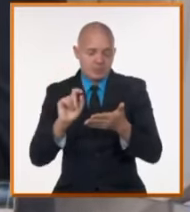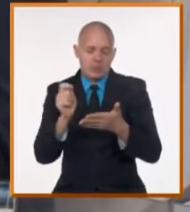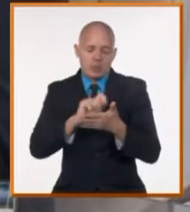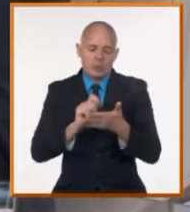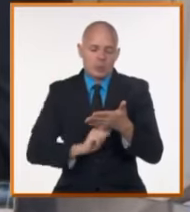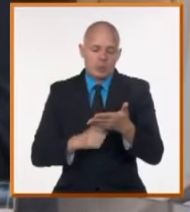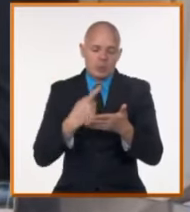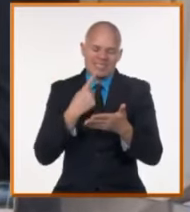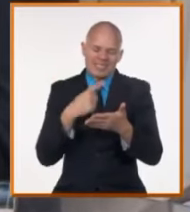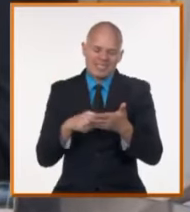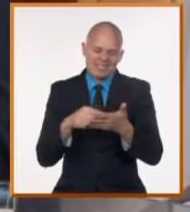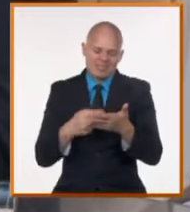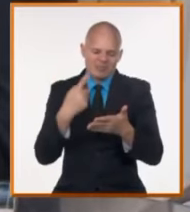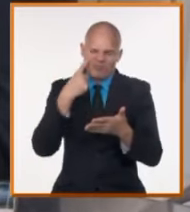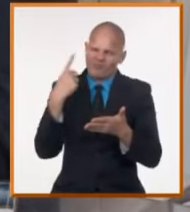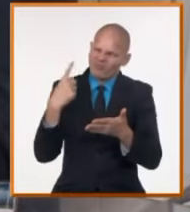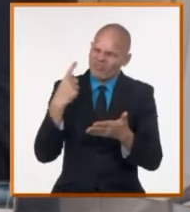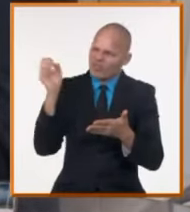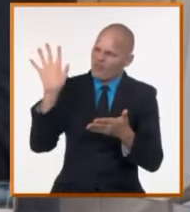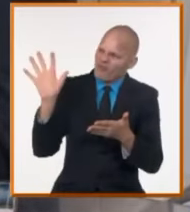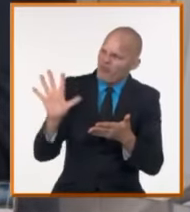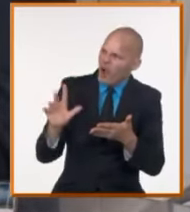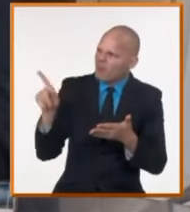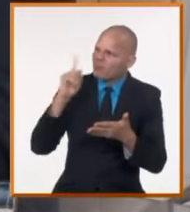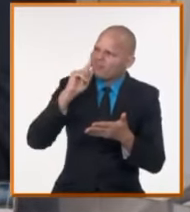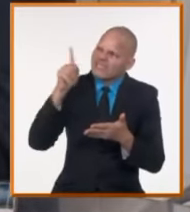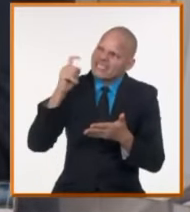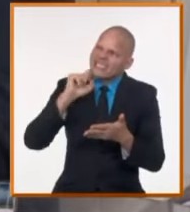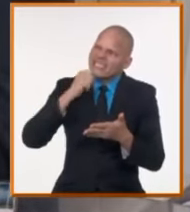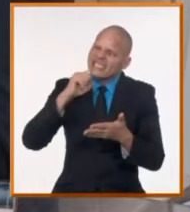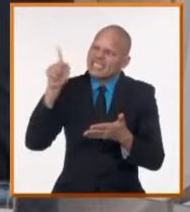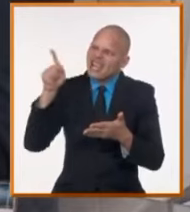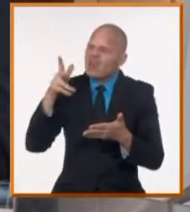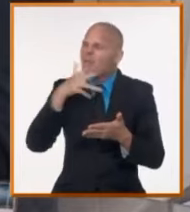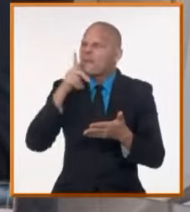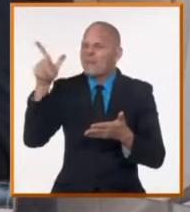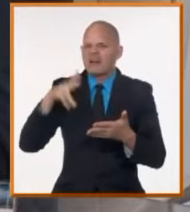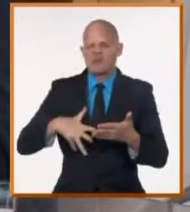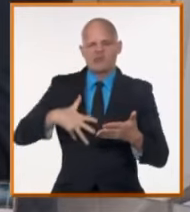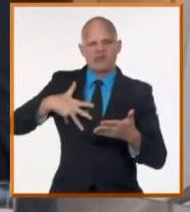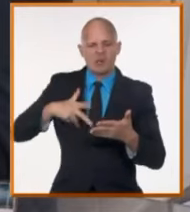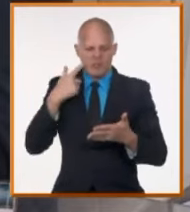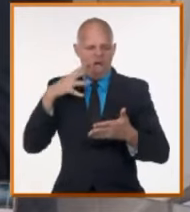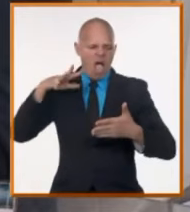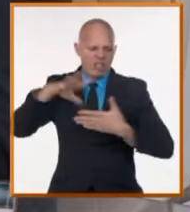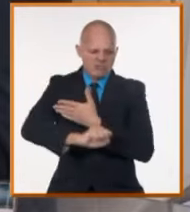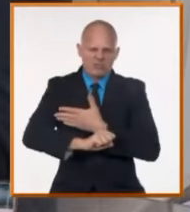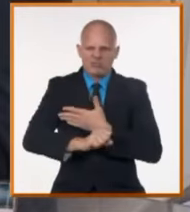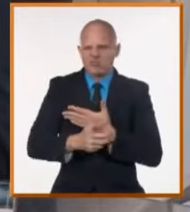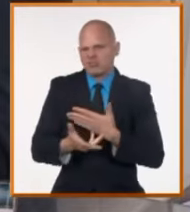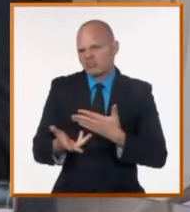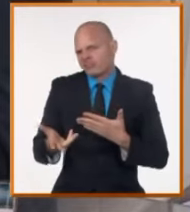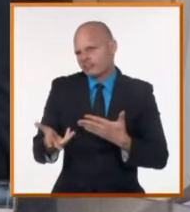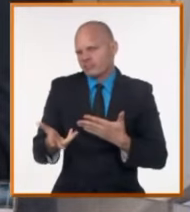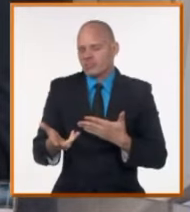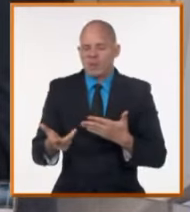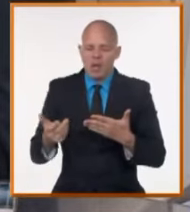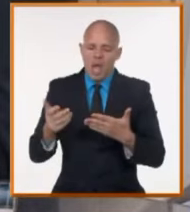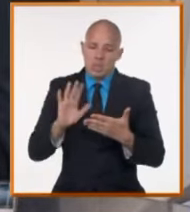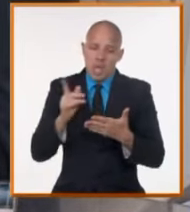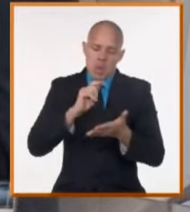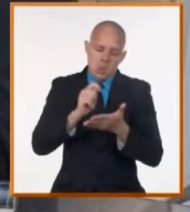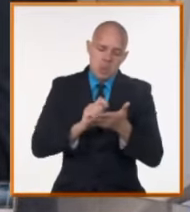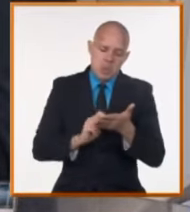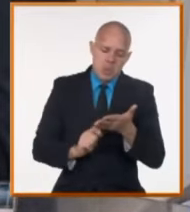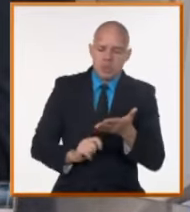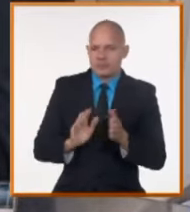la eternidad en diciembre de 1830. Y conversábamos al inicio de la mesa que Bolívar